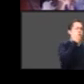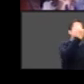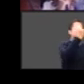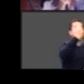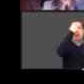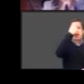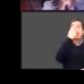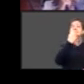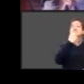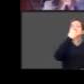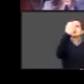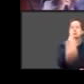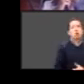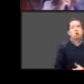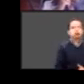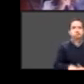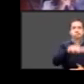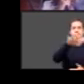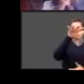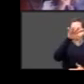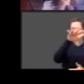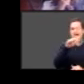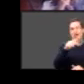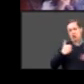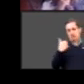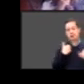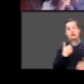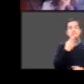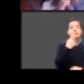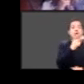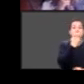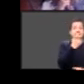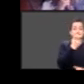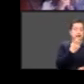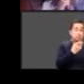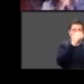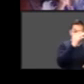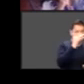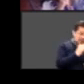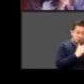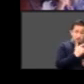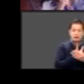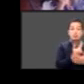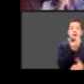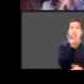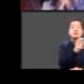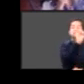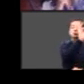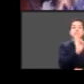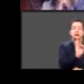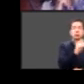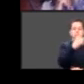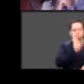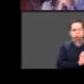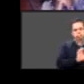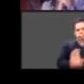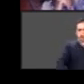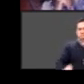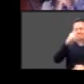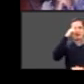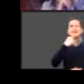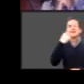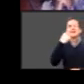sin embargo solamente el 10% de ese anexo corresponde a primera infancia cuando es el